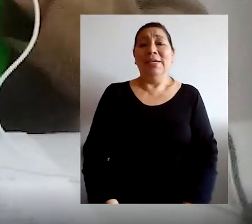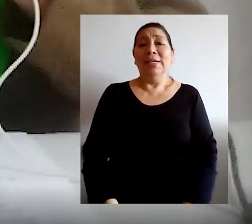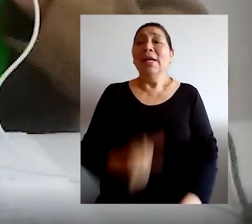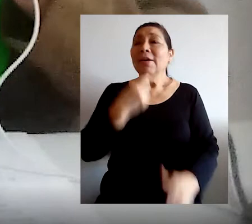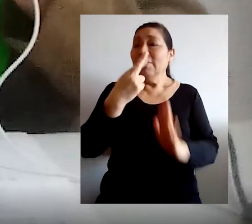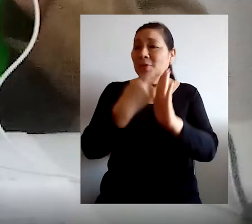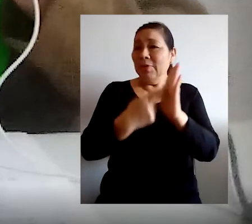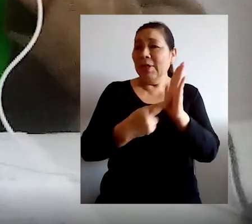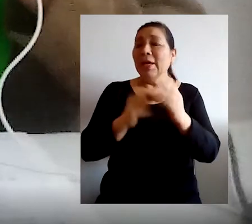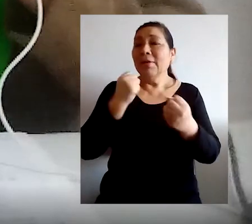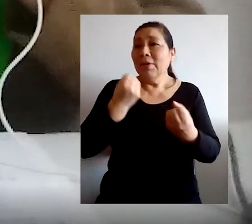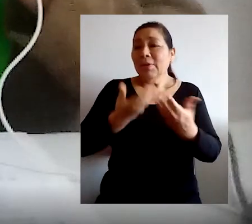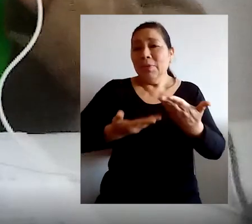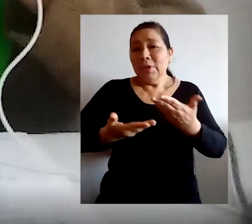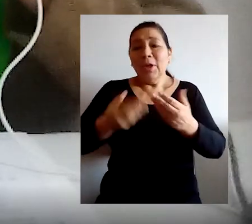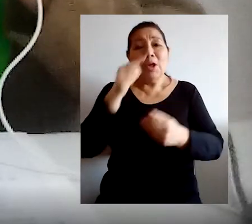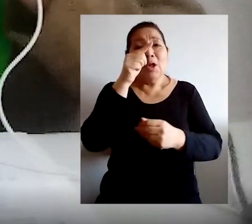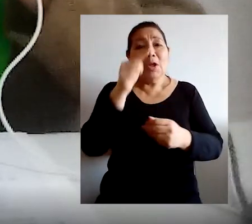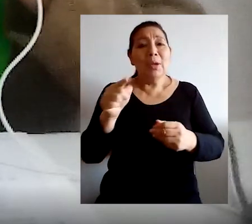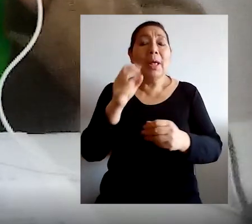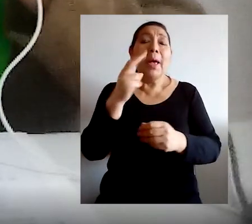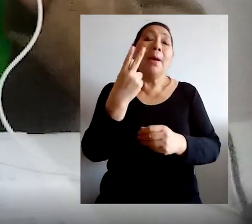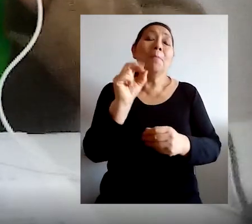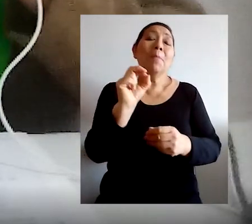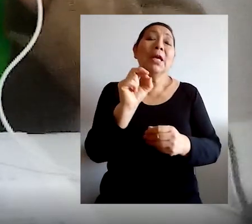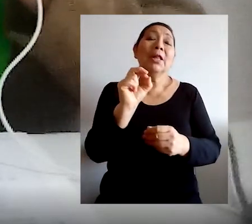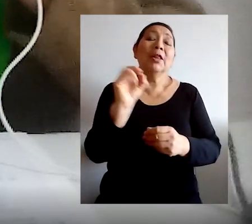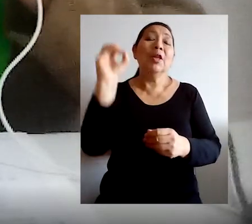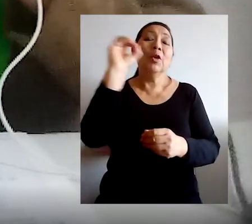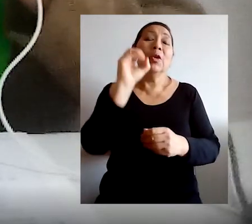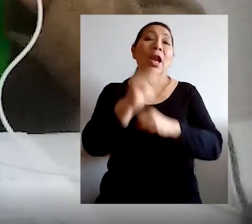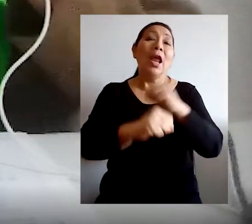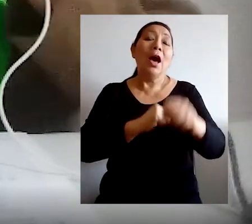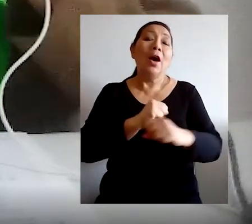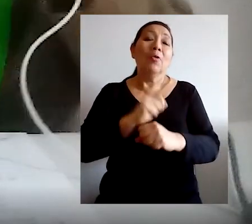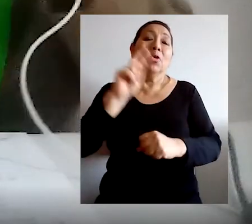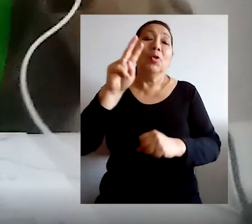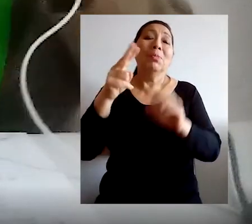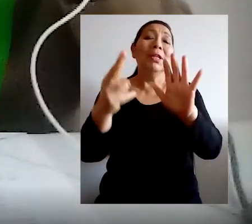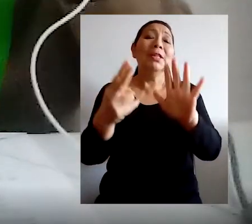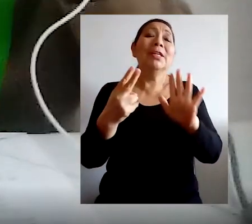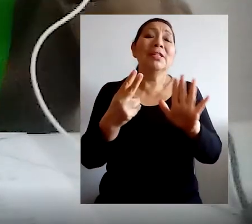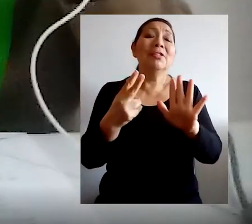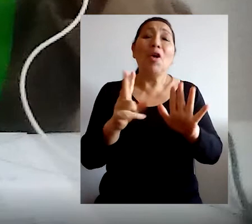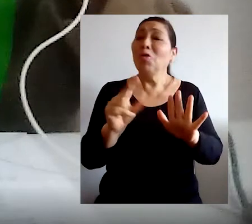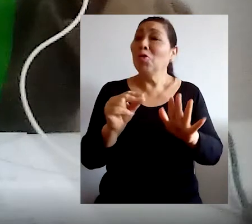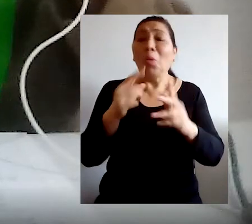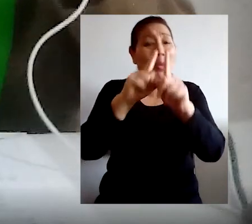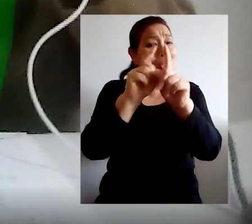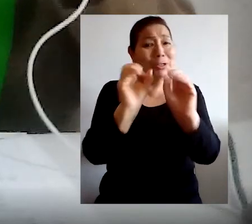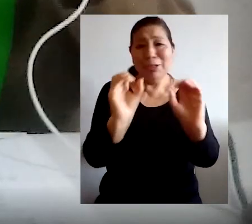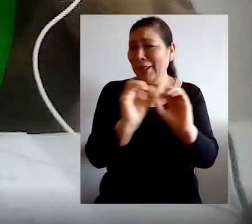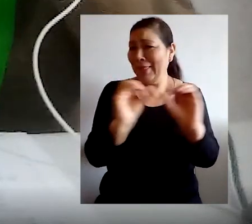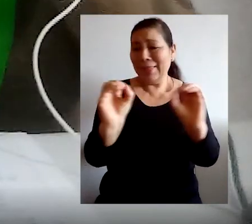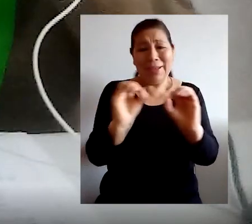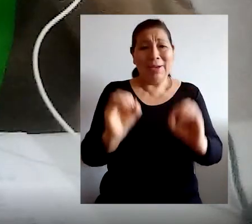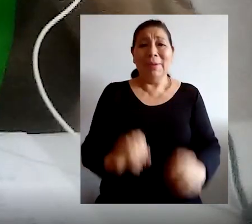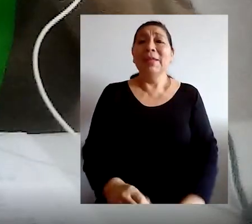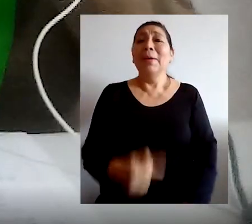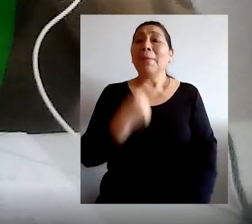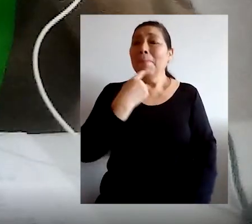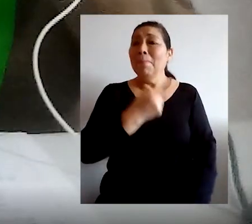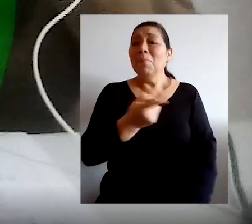de la resolución que resolvió el recurso de nulidad en fecha 20 de octubre del año 2017. No se cuestionó esta resolución,